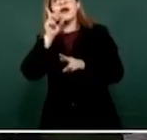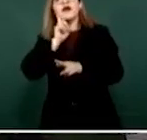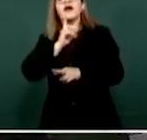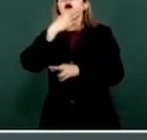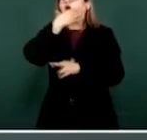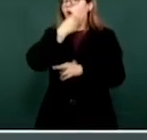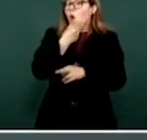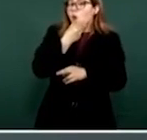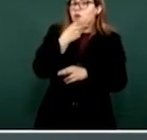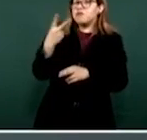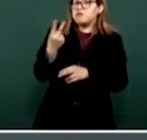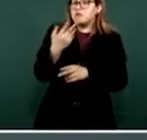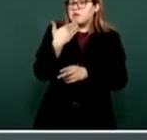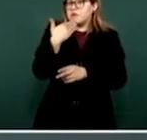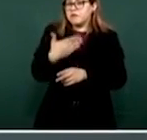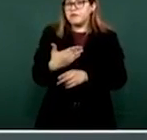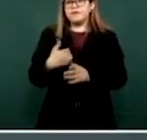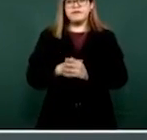maestros.